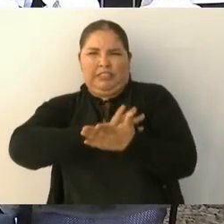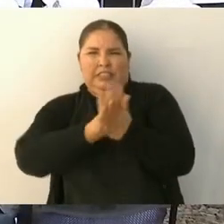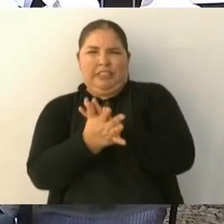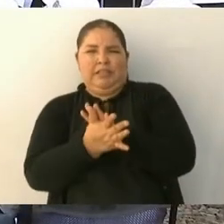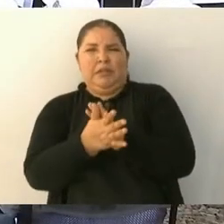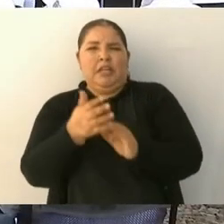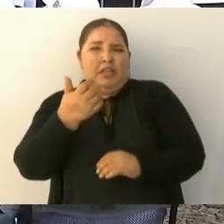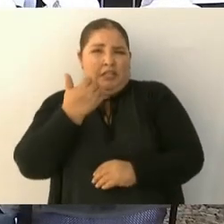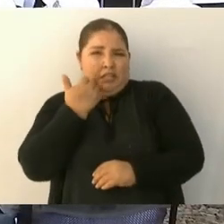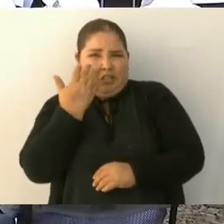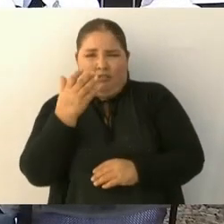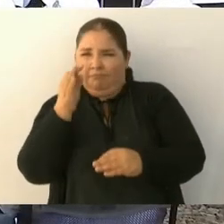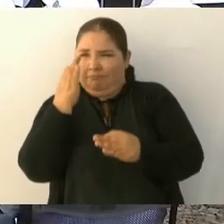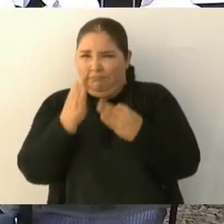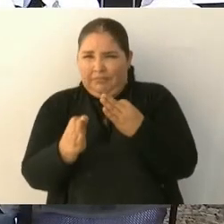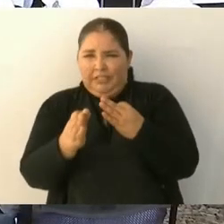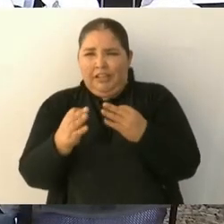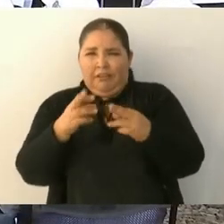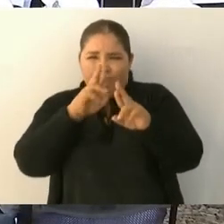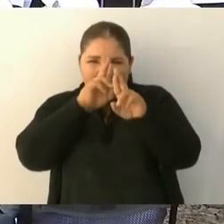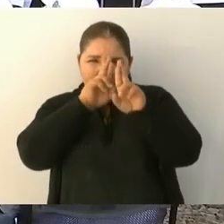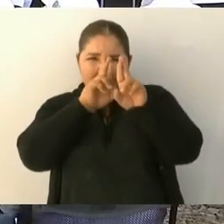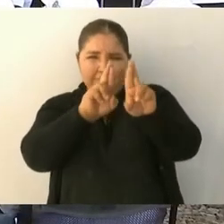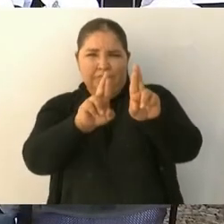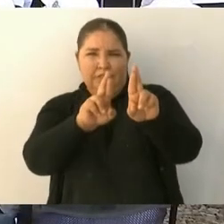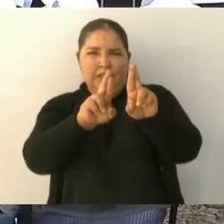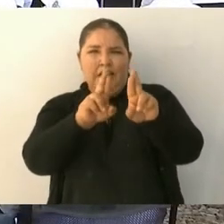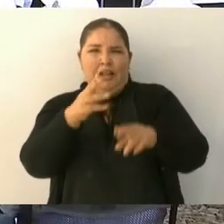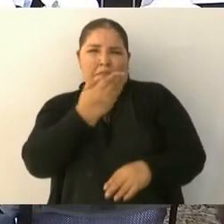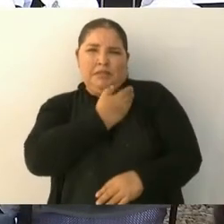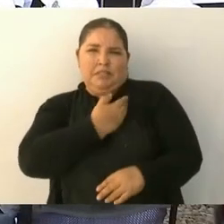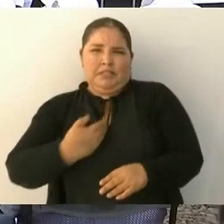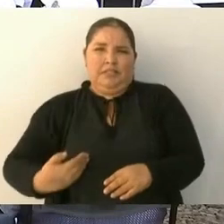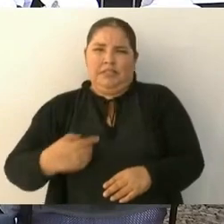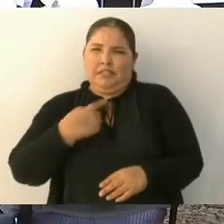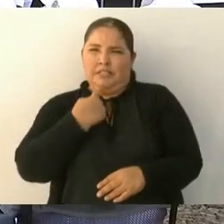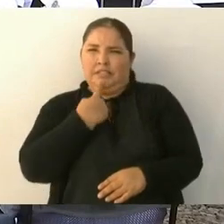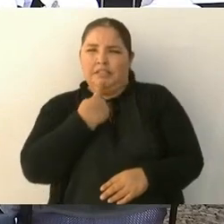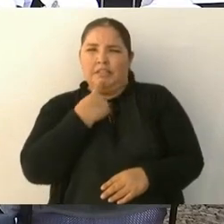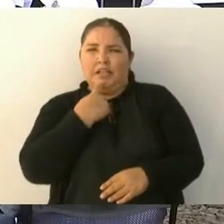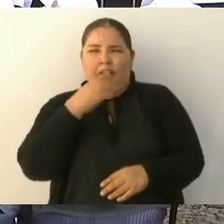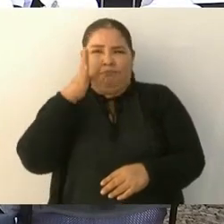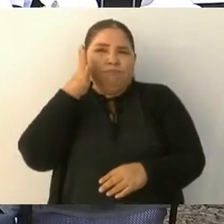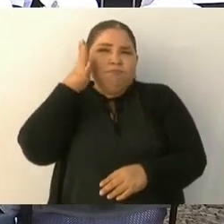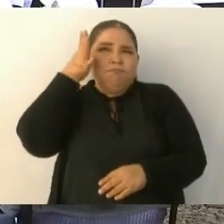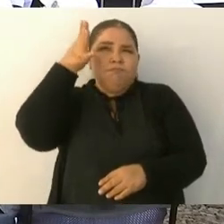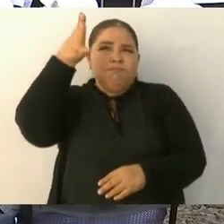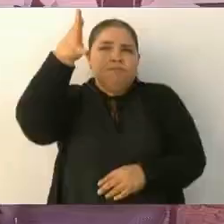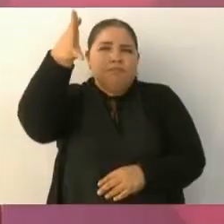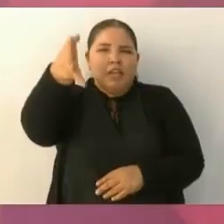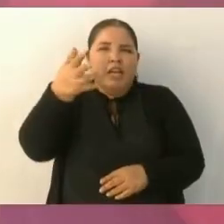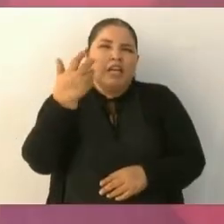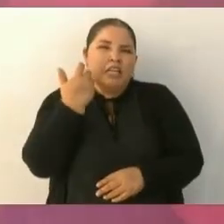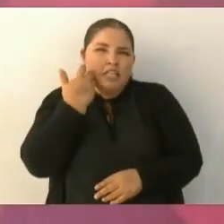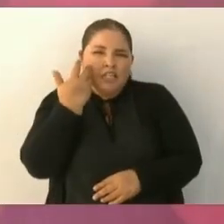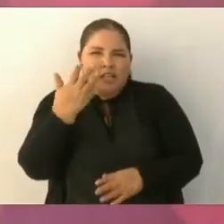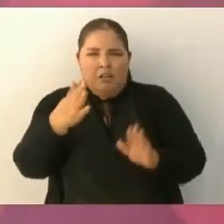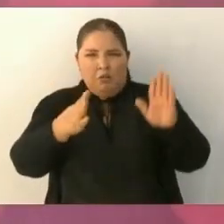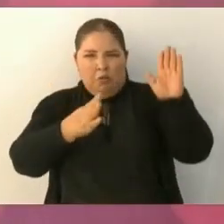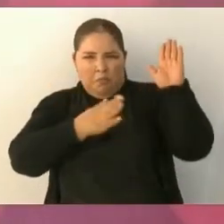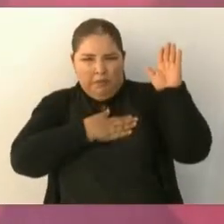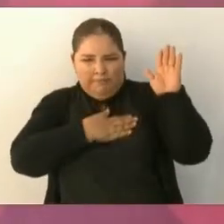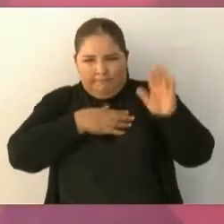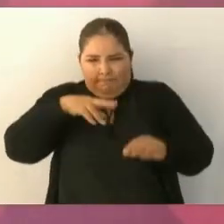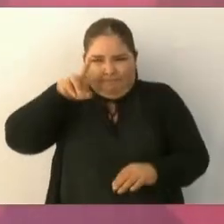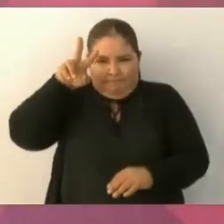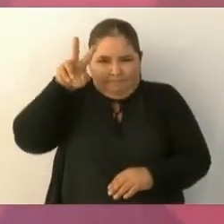Quiero concluir expresando mi reconocimiento a la visión del presidente López Obrador, quien ha demostrado un compromiso genuino con